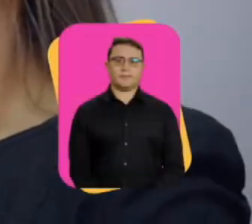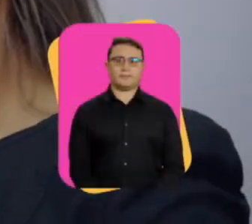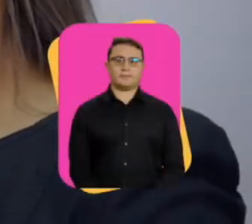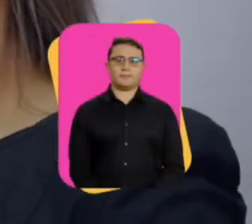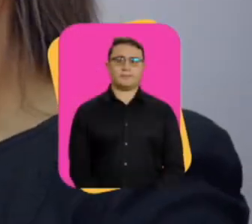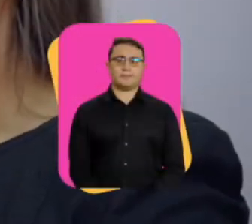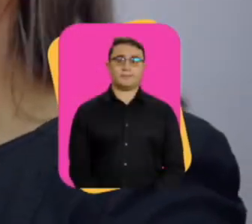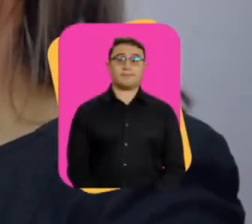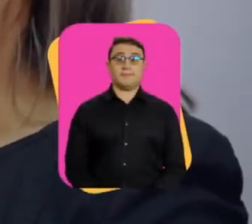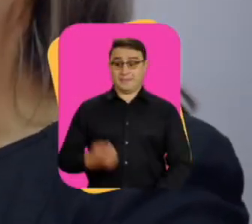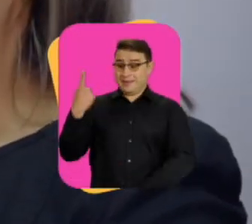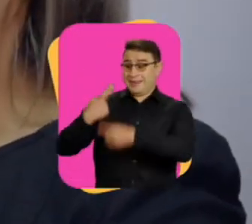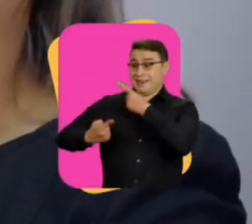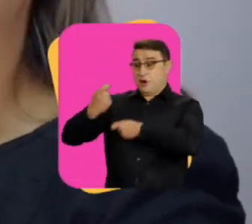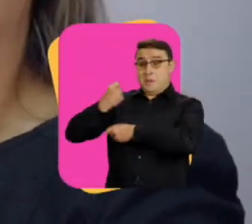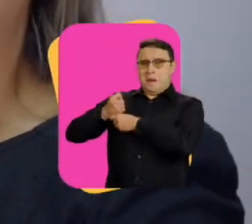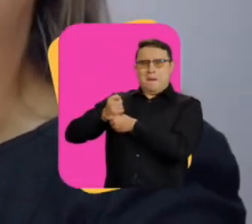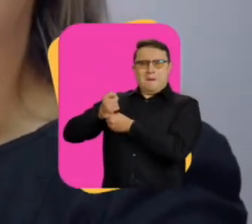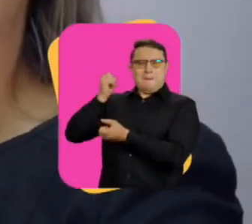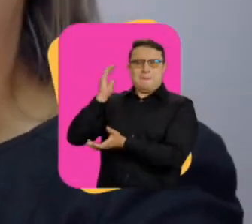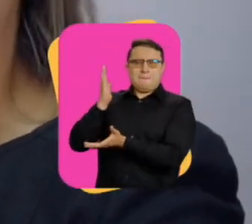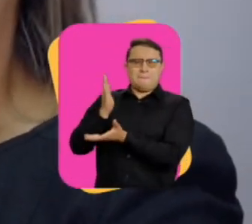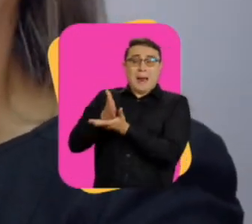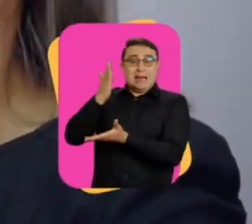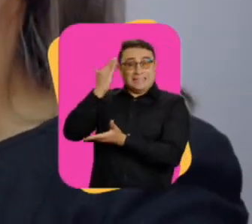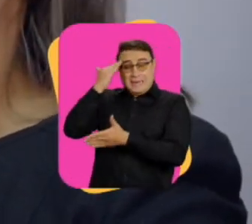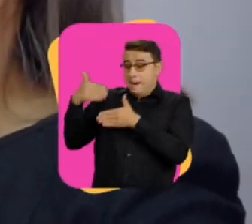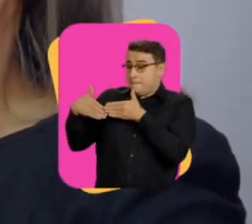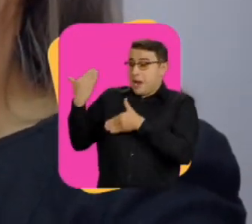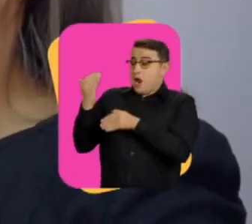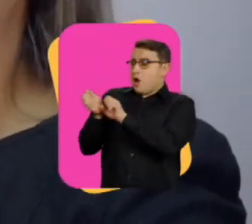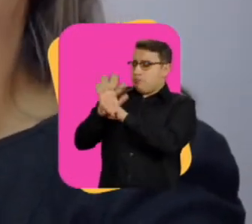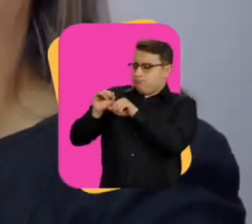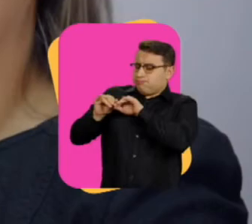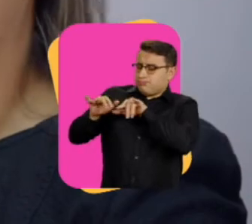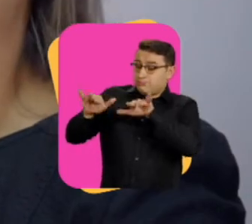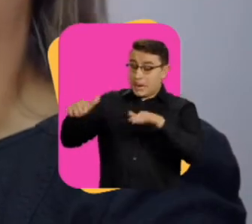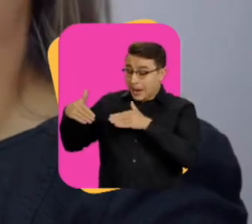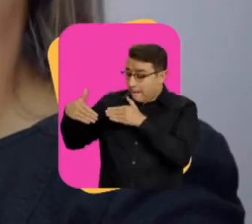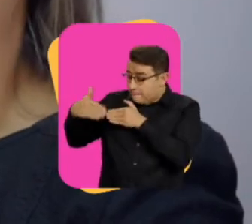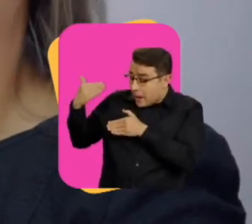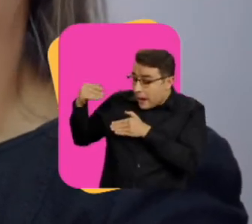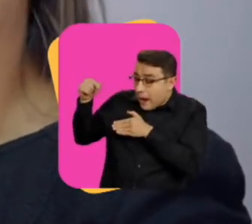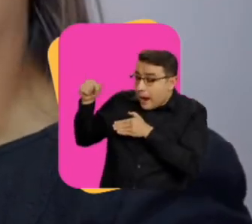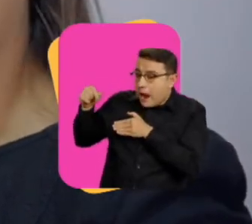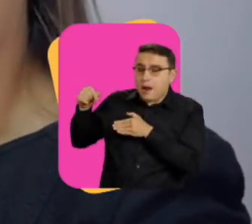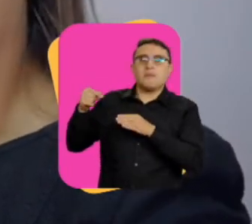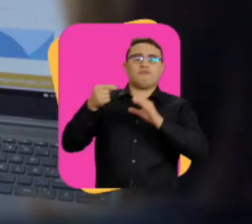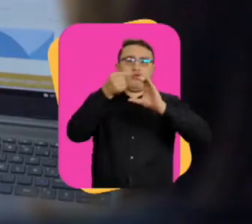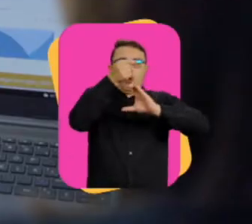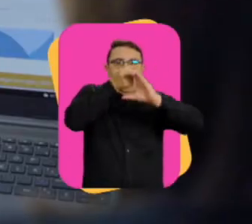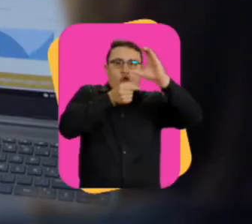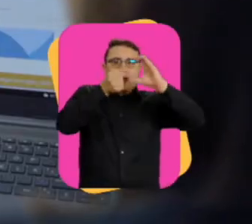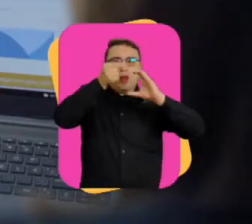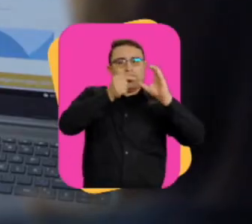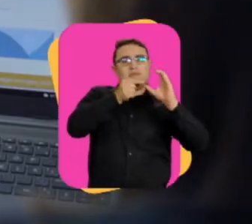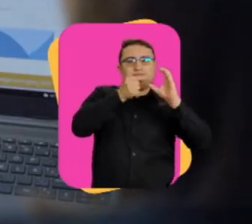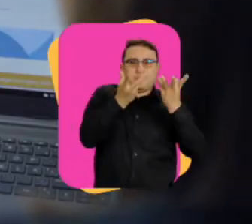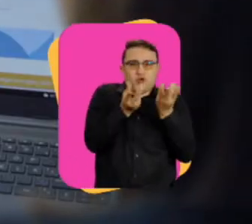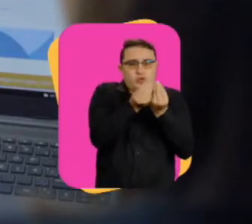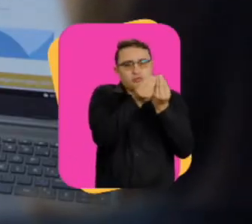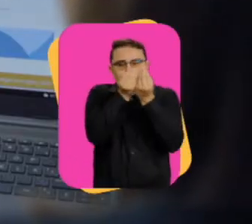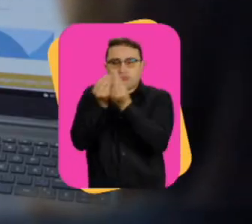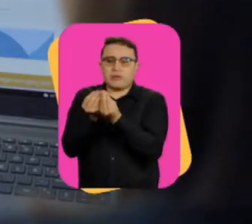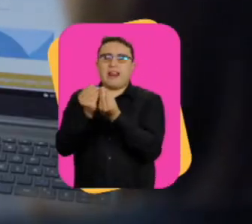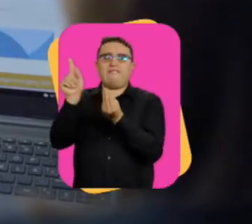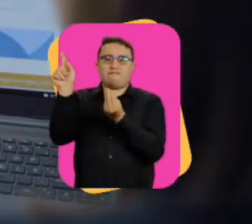Algo que nos pasó el año pasado precisamente con el inicio de pandemia fue cuando llegó la Contraloría precisamente en febrero. La Contraloría llegó